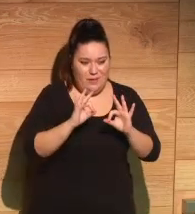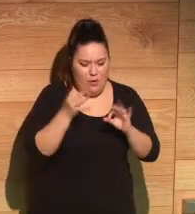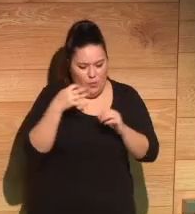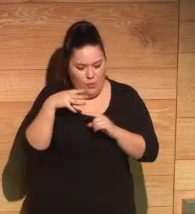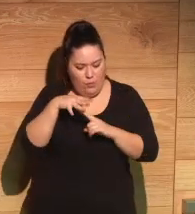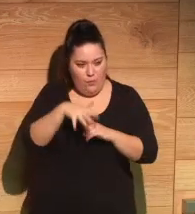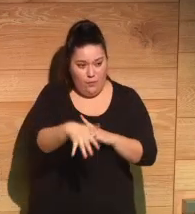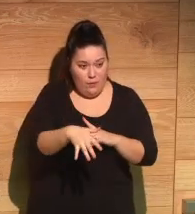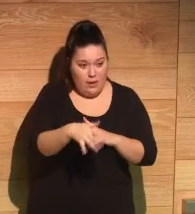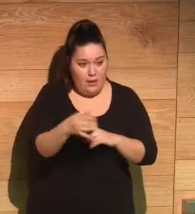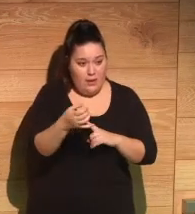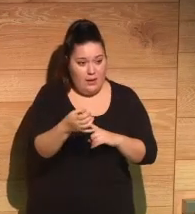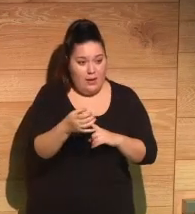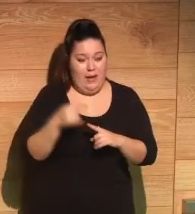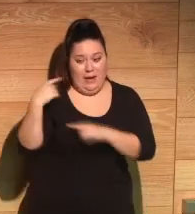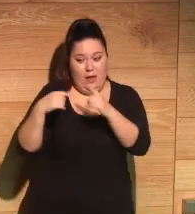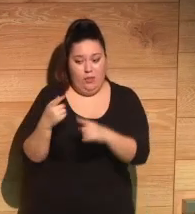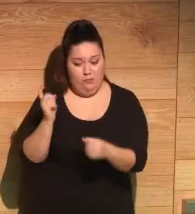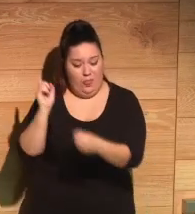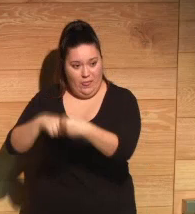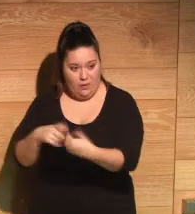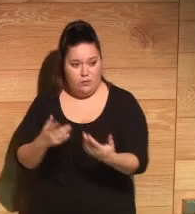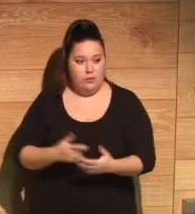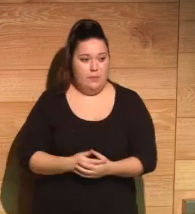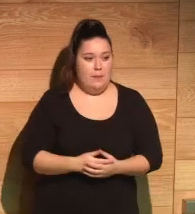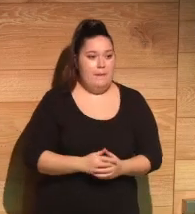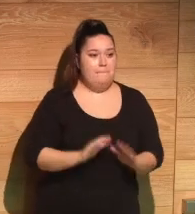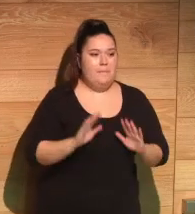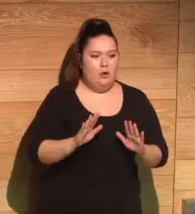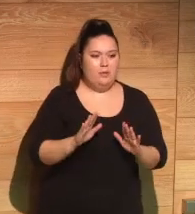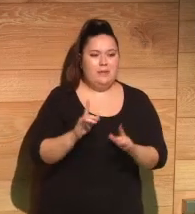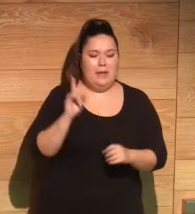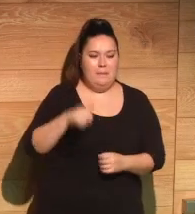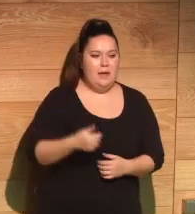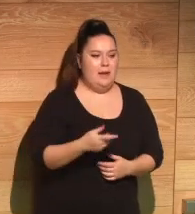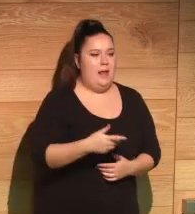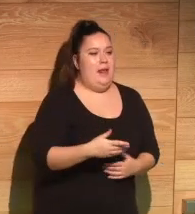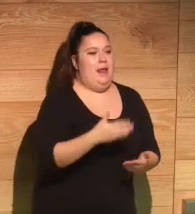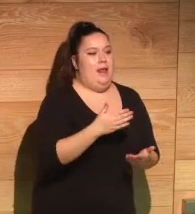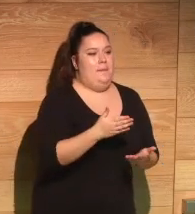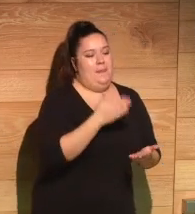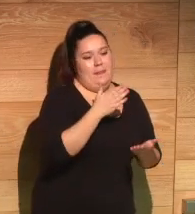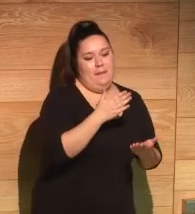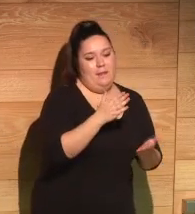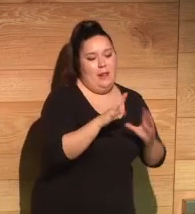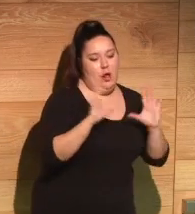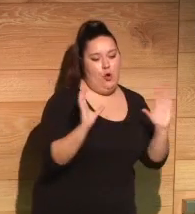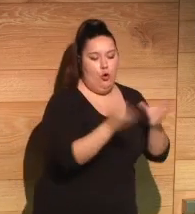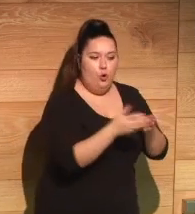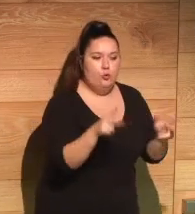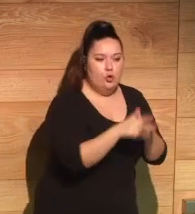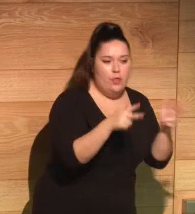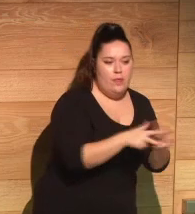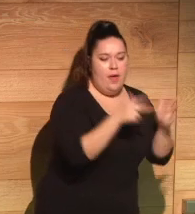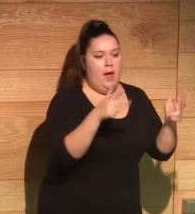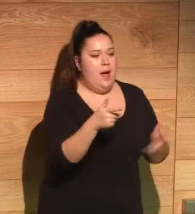influyente es la generación a la que pertenece. Sin embargo, creo que es mucho más influyente la clase, la raza, el género, la religión. Y